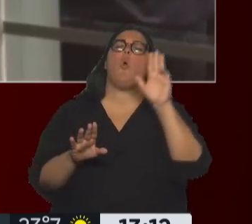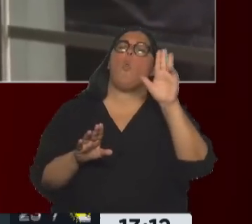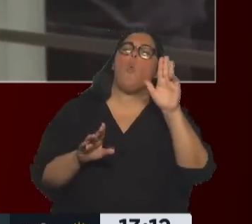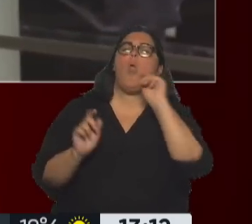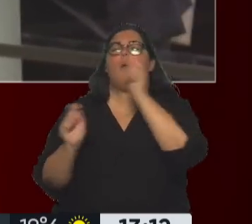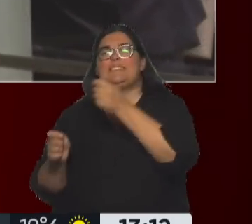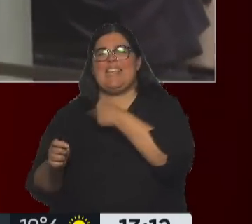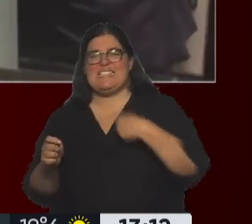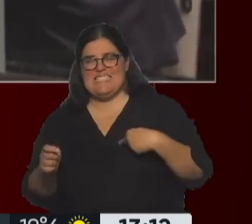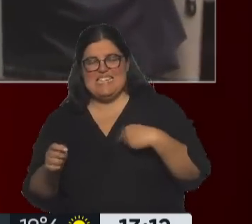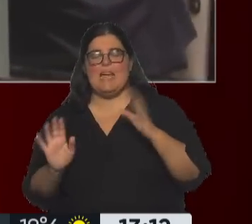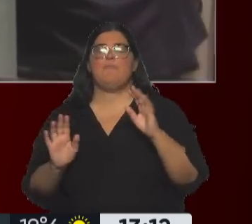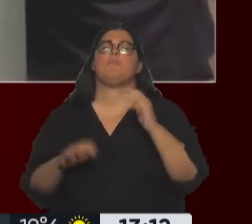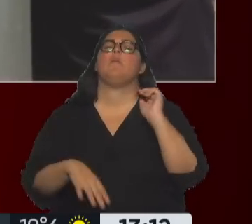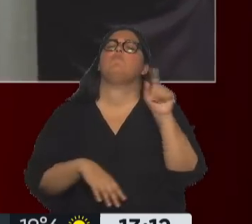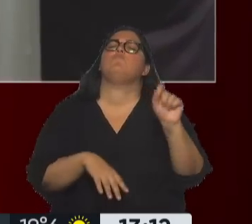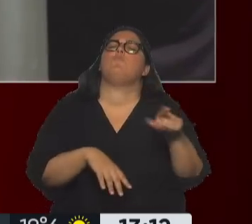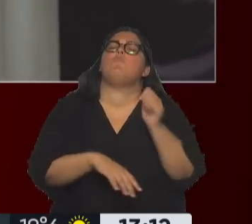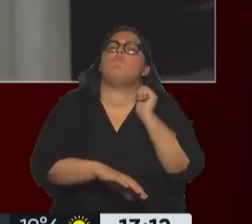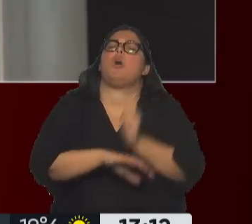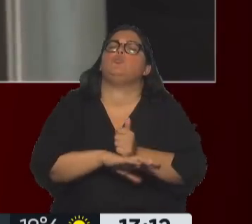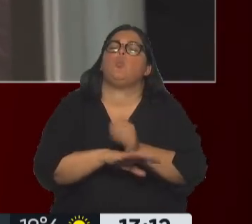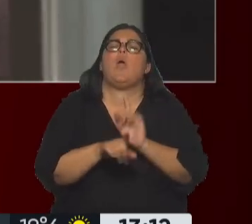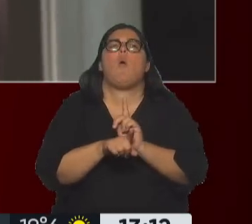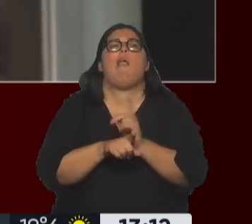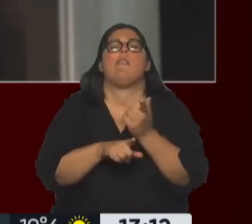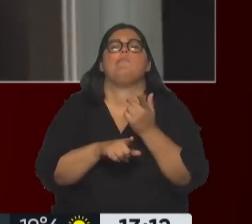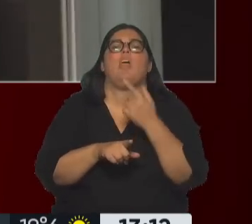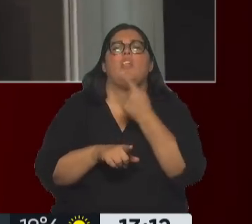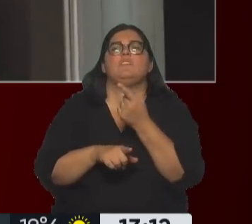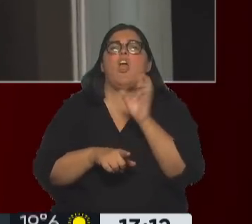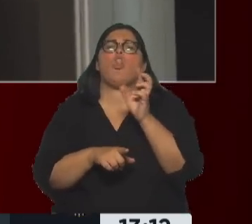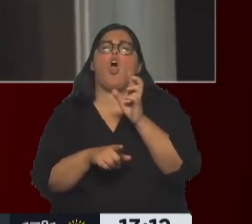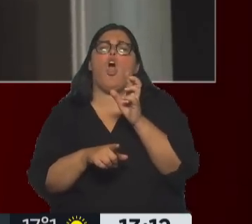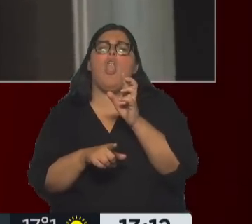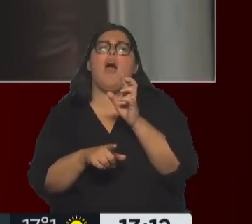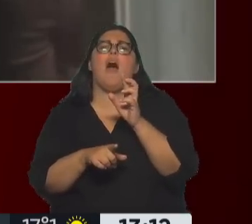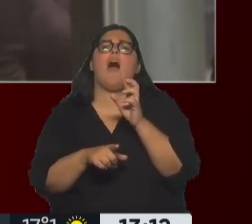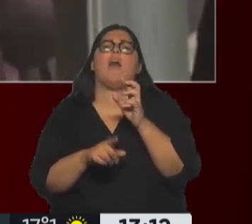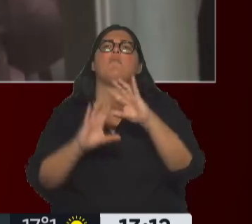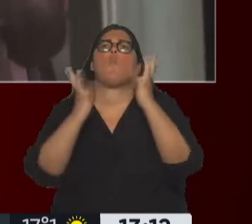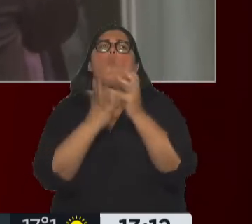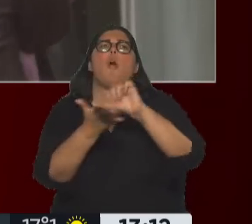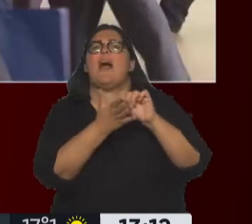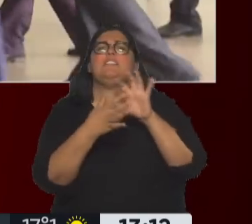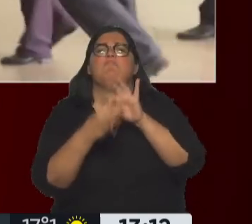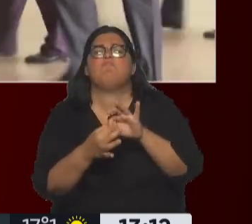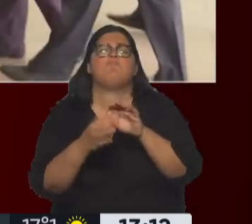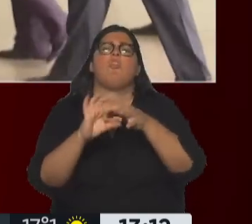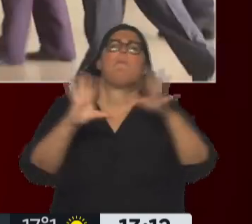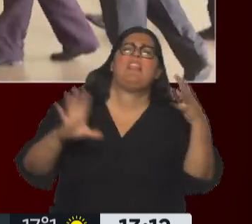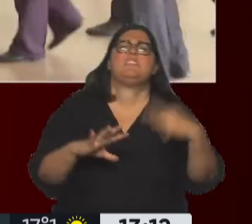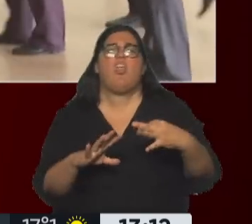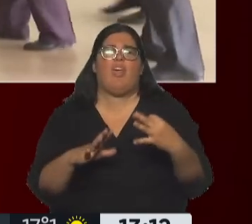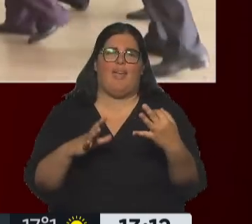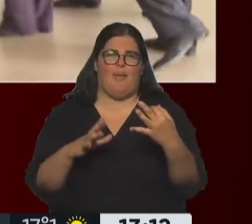a China, esta postura de, bueno, cuestionar la dependencia del dólar de los países en el mundo, cuestionar los organismos internacionales como el